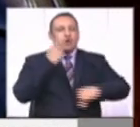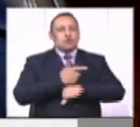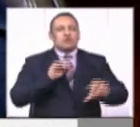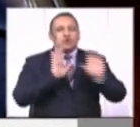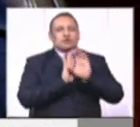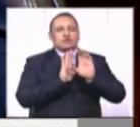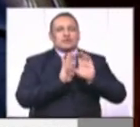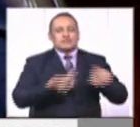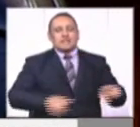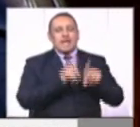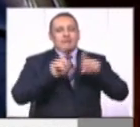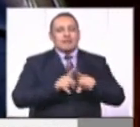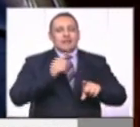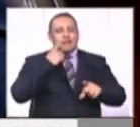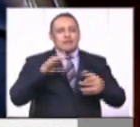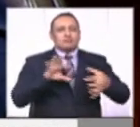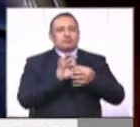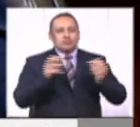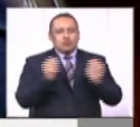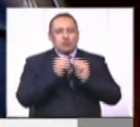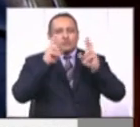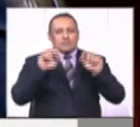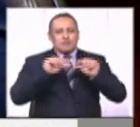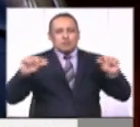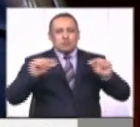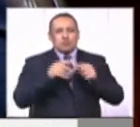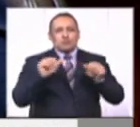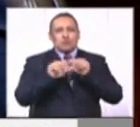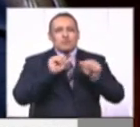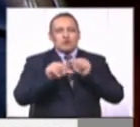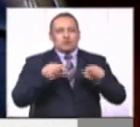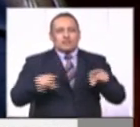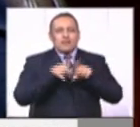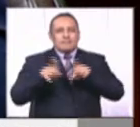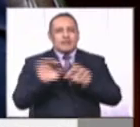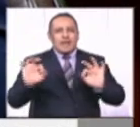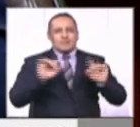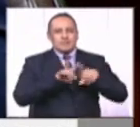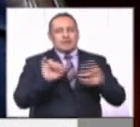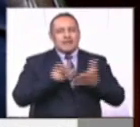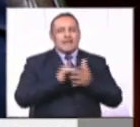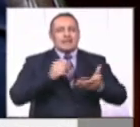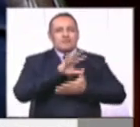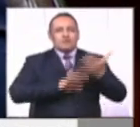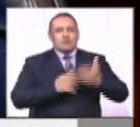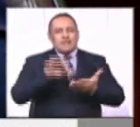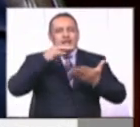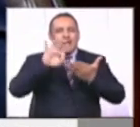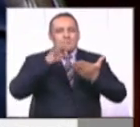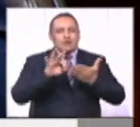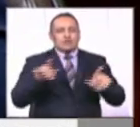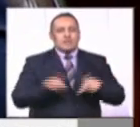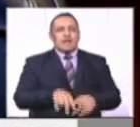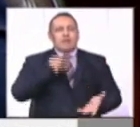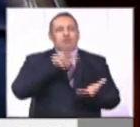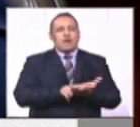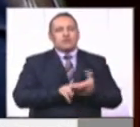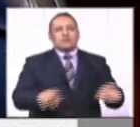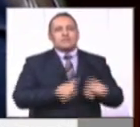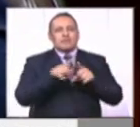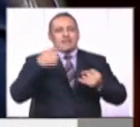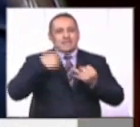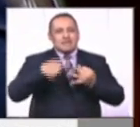constitucional el hipervínculo de acceso al expediente de la misma así como el informe de calificación aprobado y